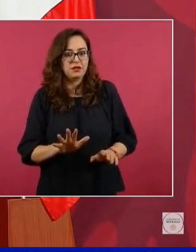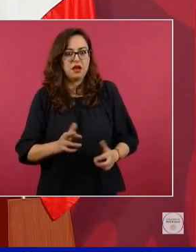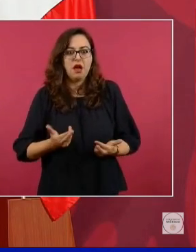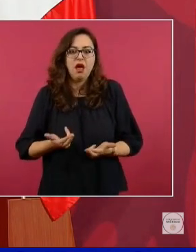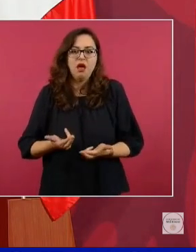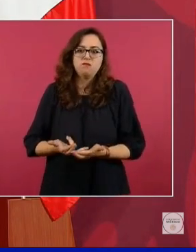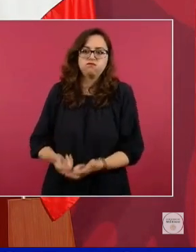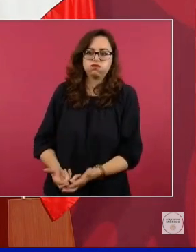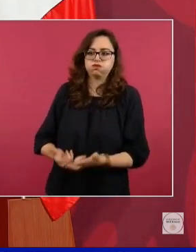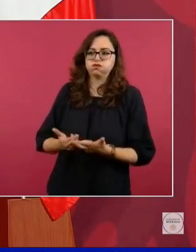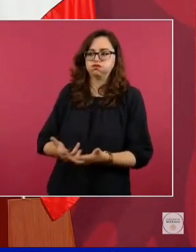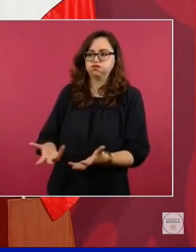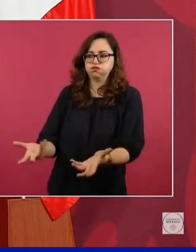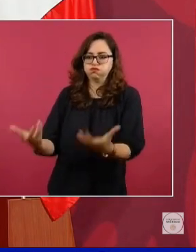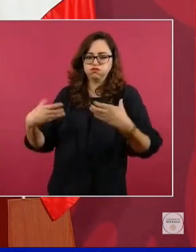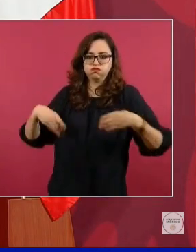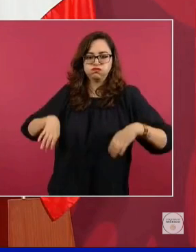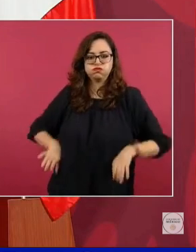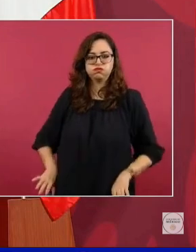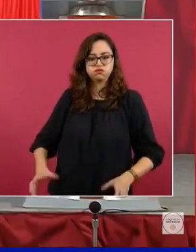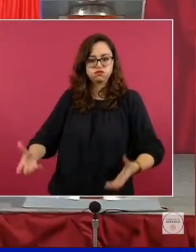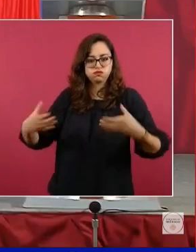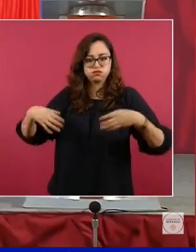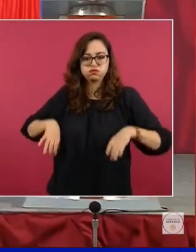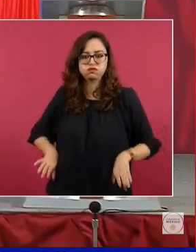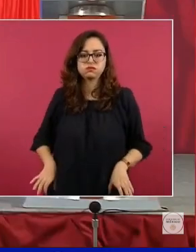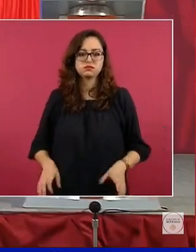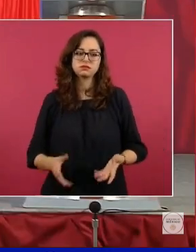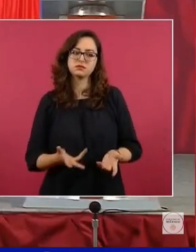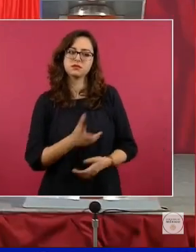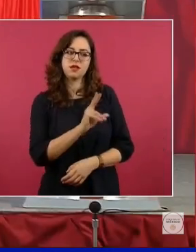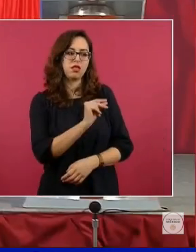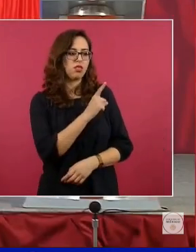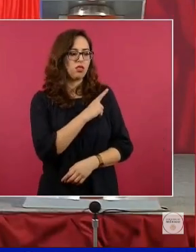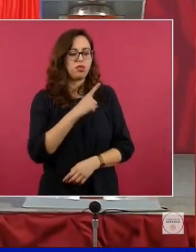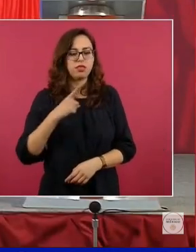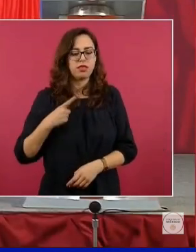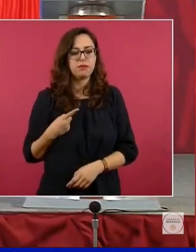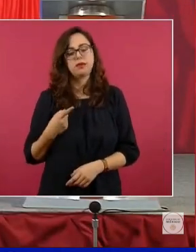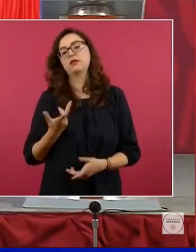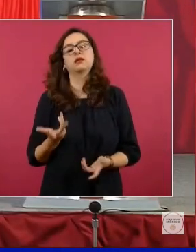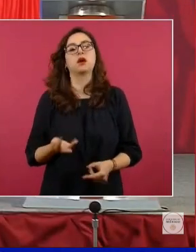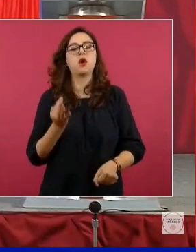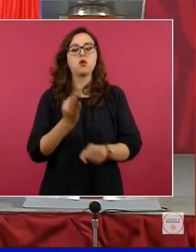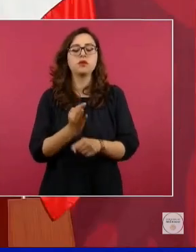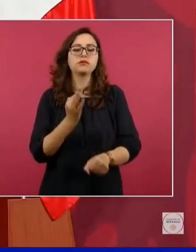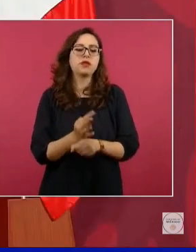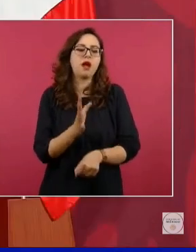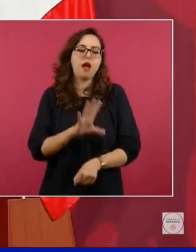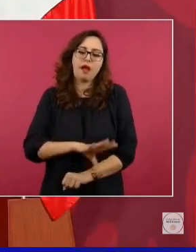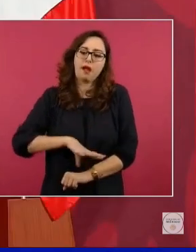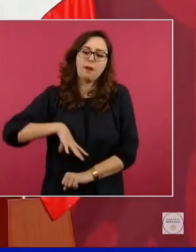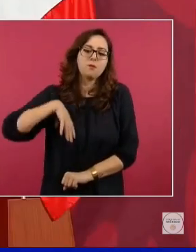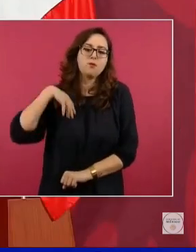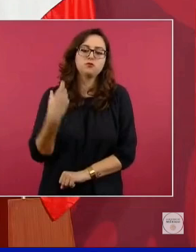no abusar de ciertas circunstancias con ganancias